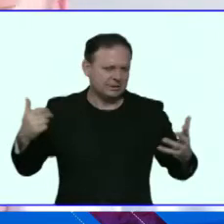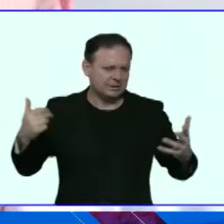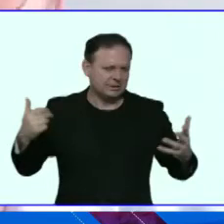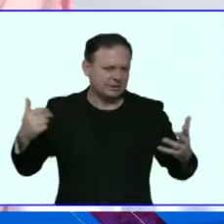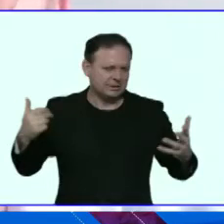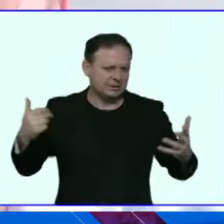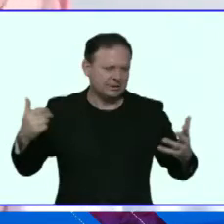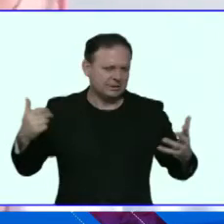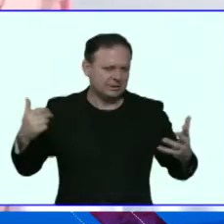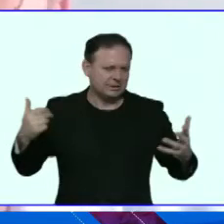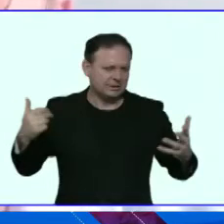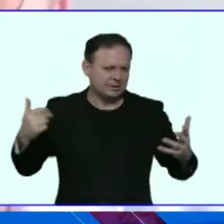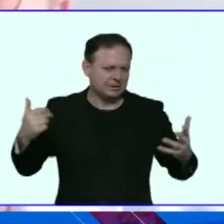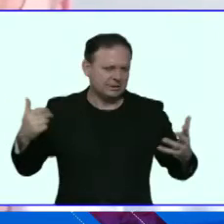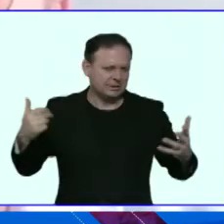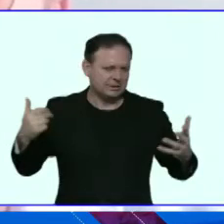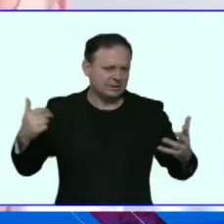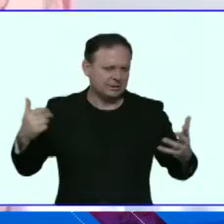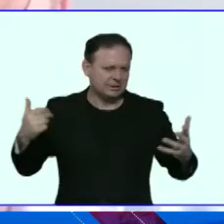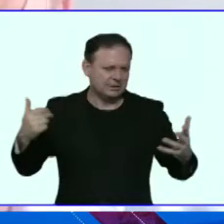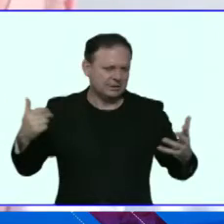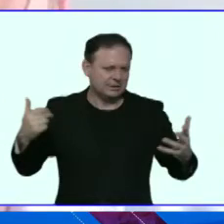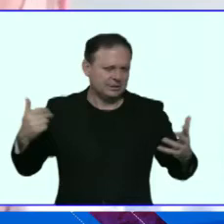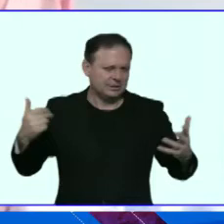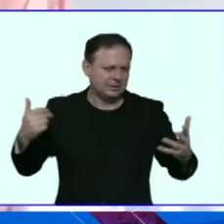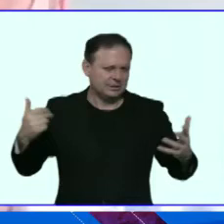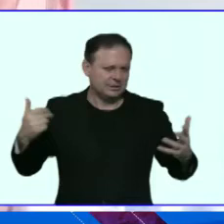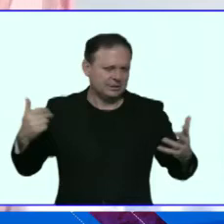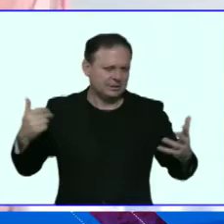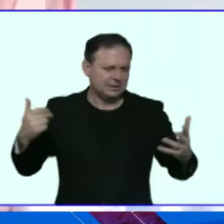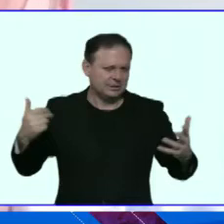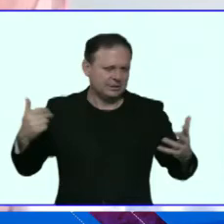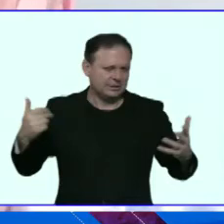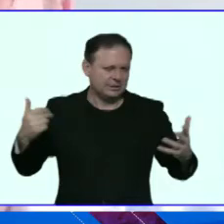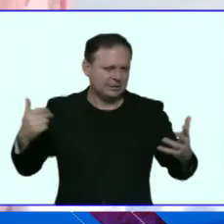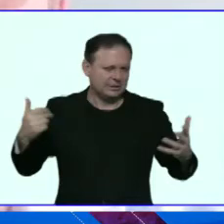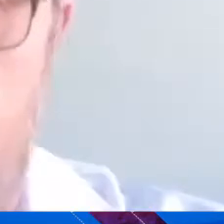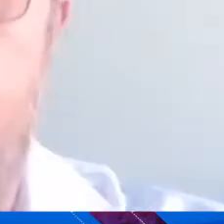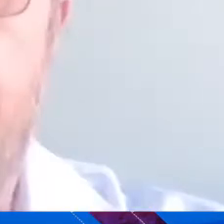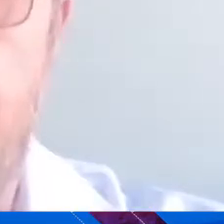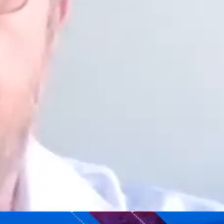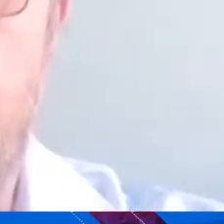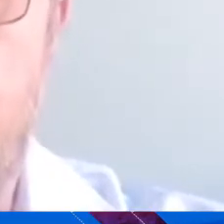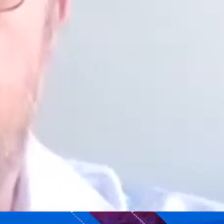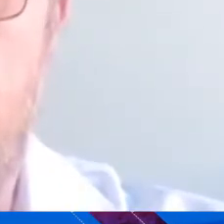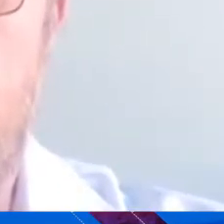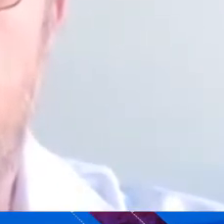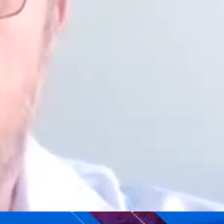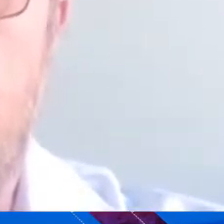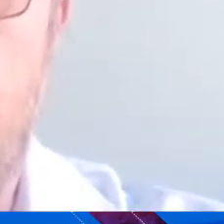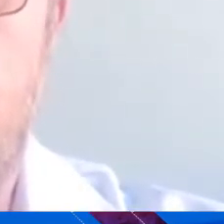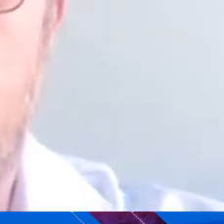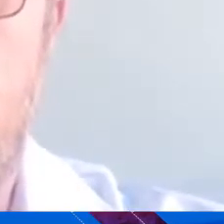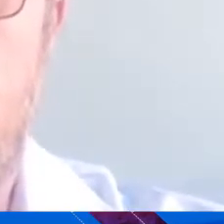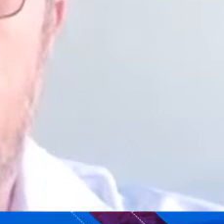de salud. Estas imágenes son elocuentes, como se dicen, hablan por sí solas. Lo que me gustaría entender es qué